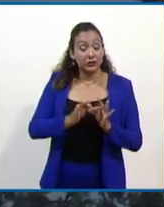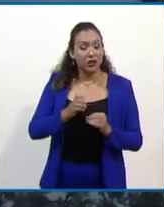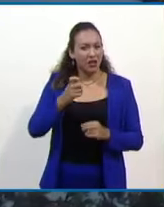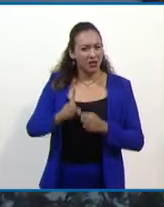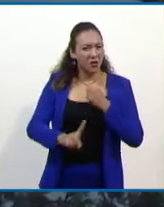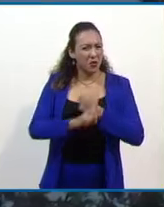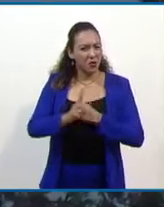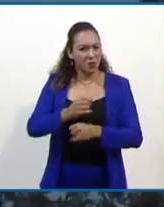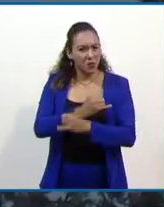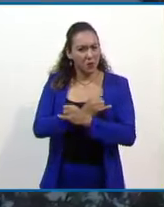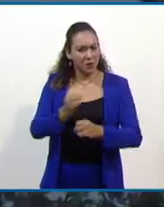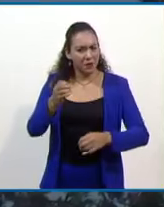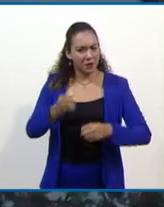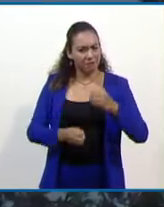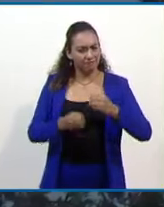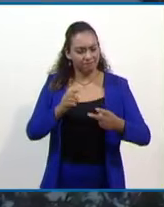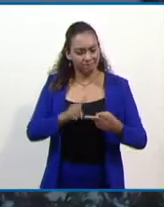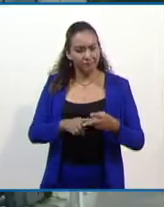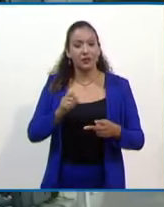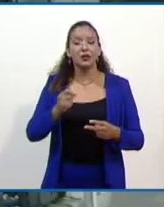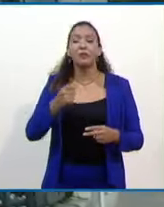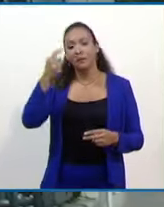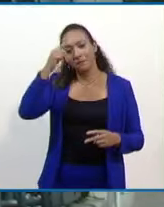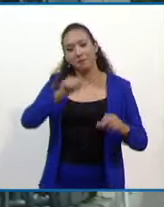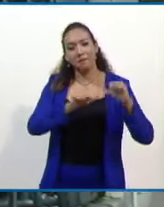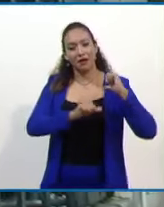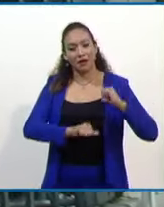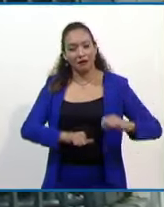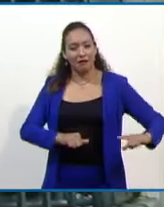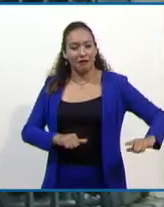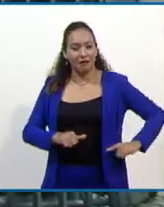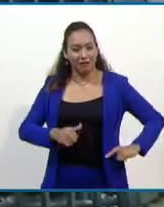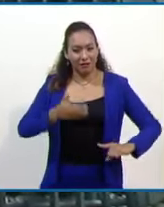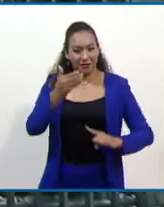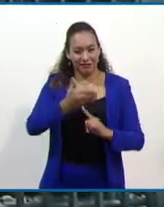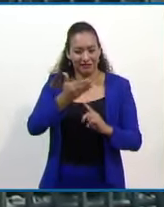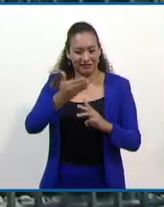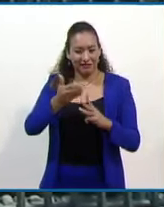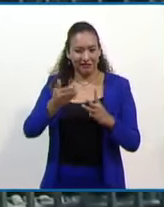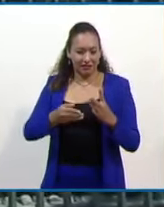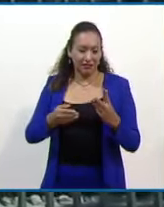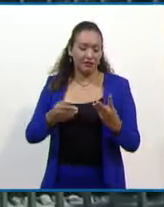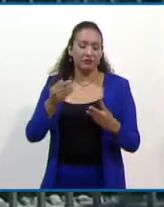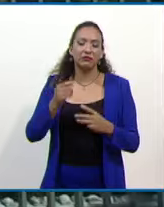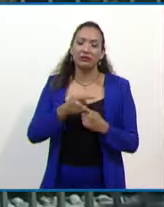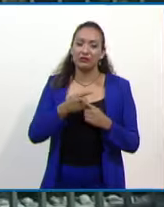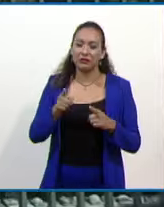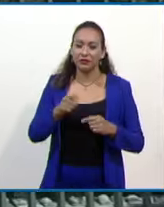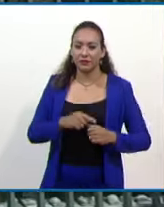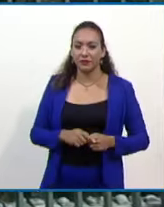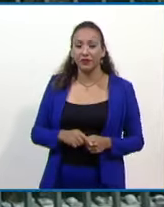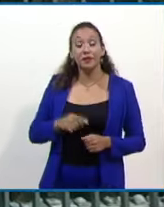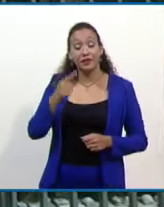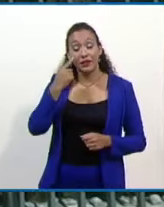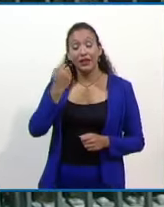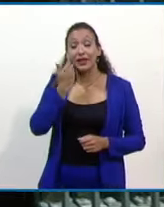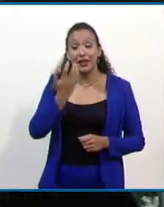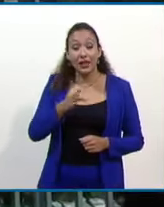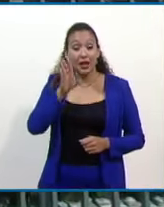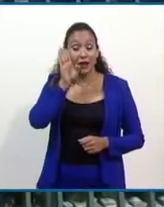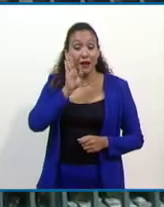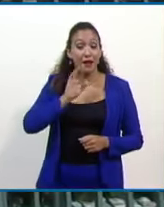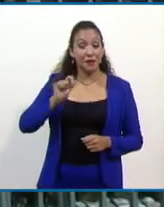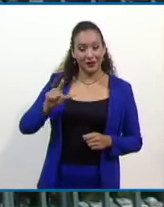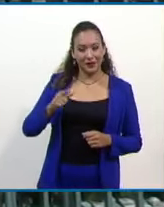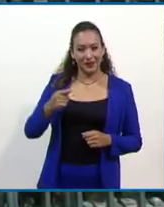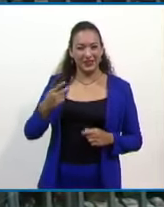la división de poderes. Externó que la selección de juzgadores mediante voto popular, la reducción del número de ministros, ministras y